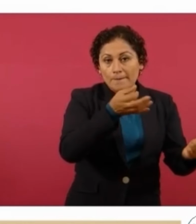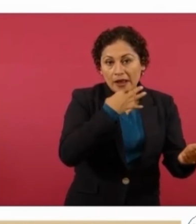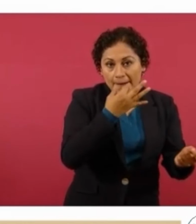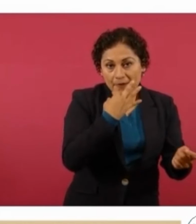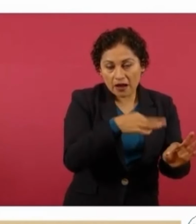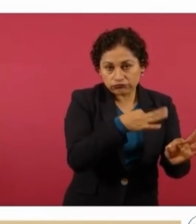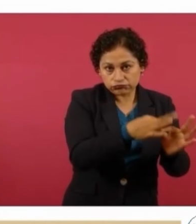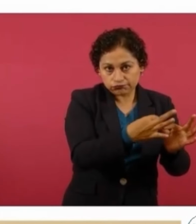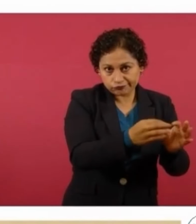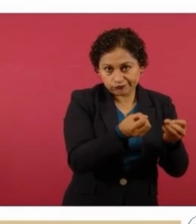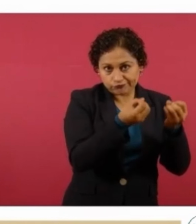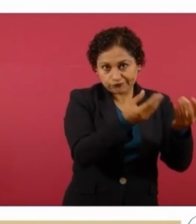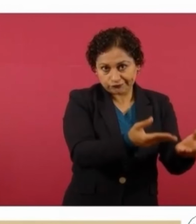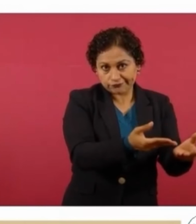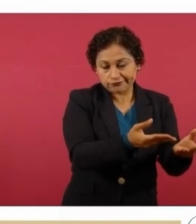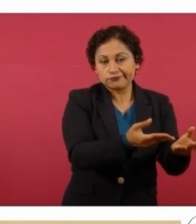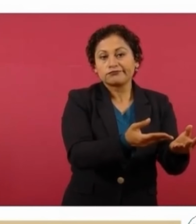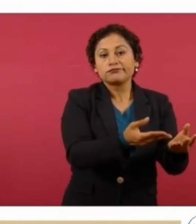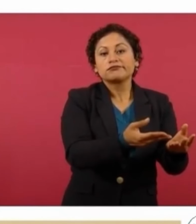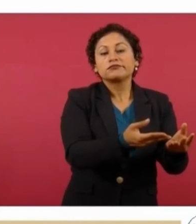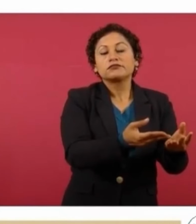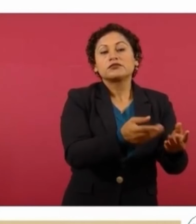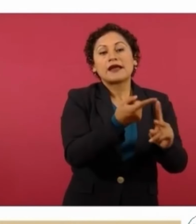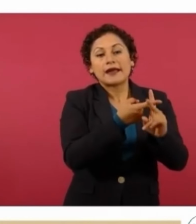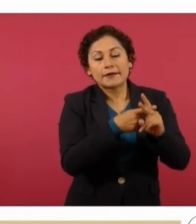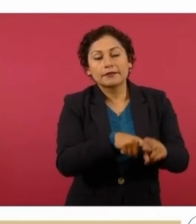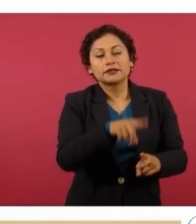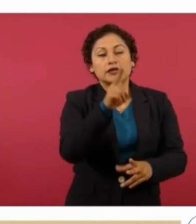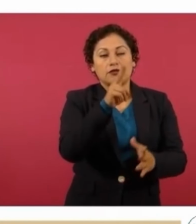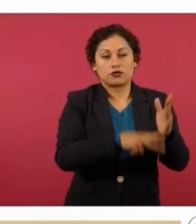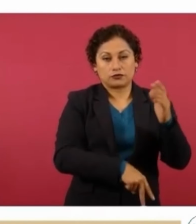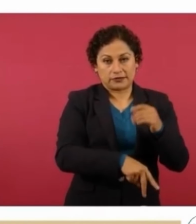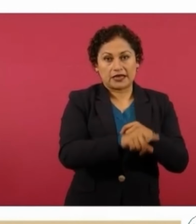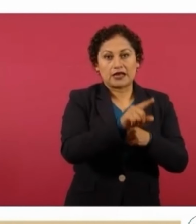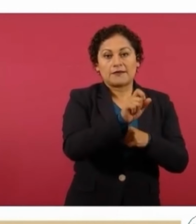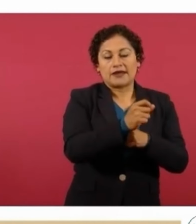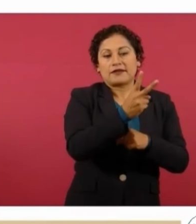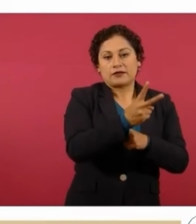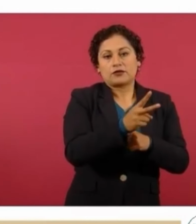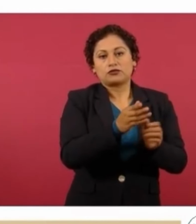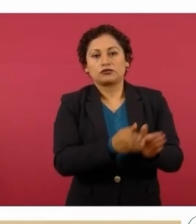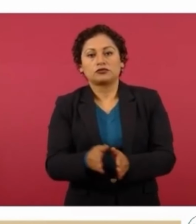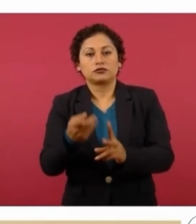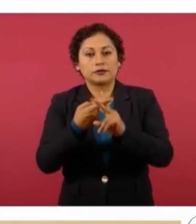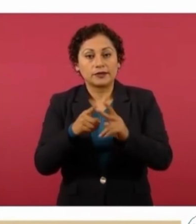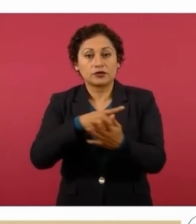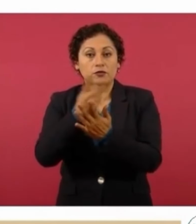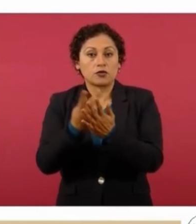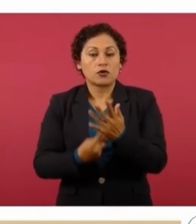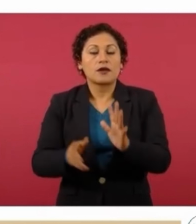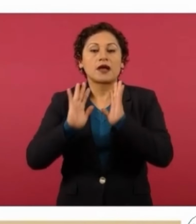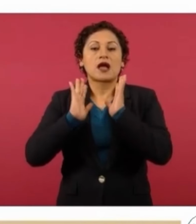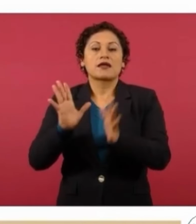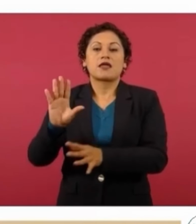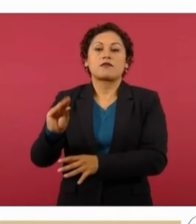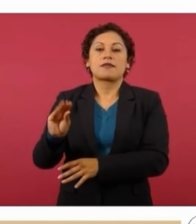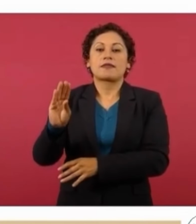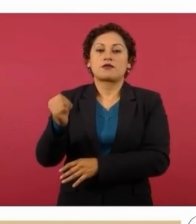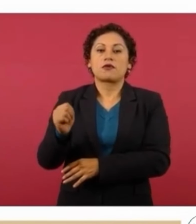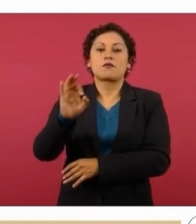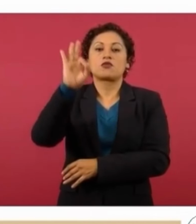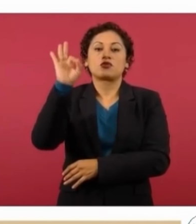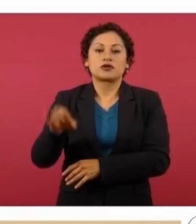en el primer periodo del año antes de que entrara el programa a ya 99% de